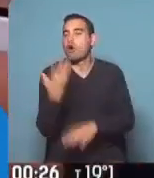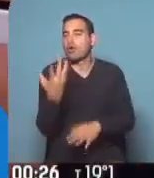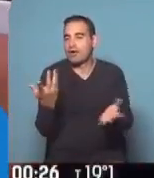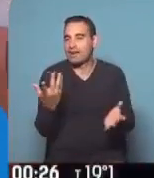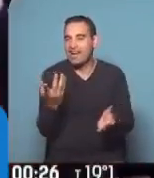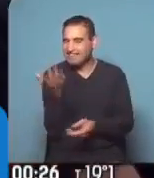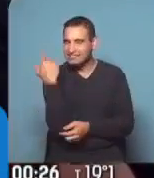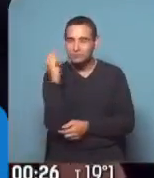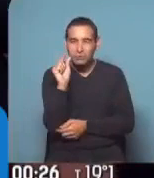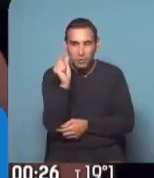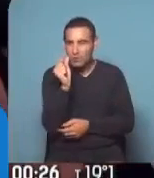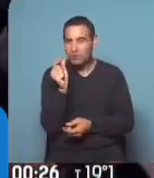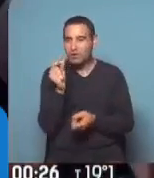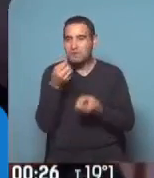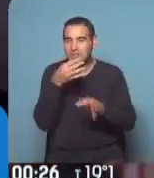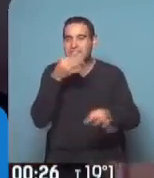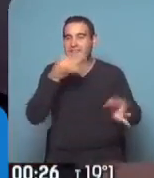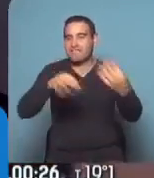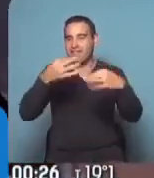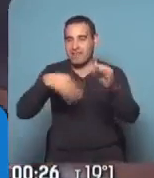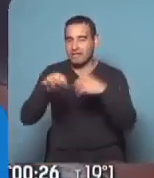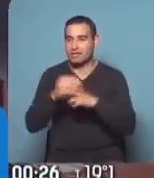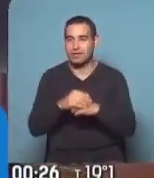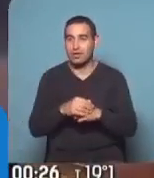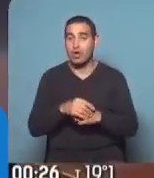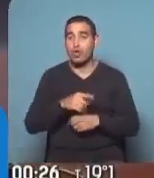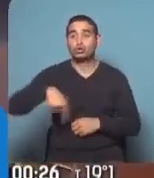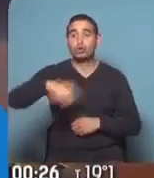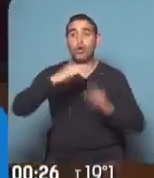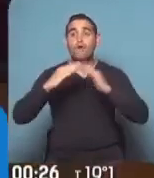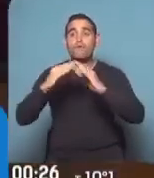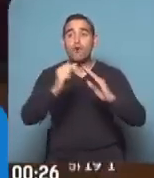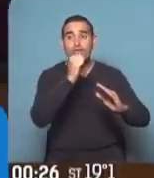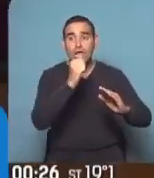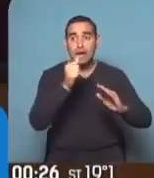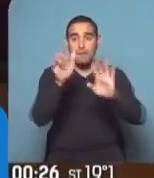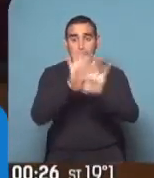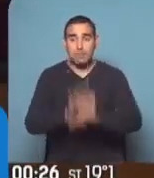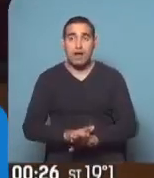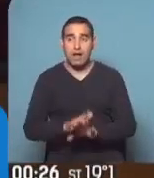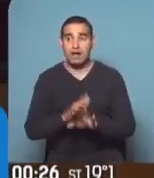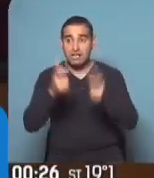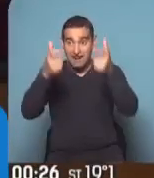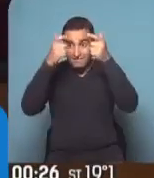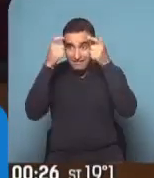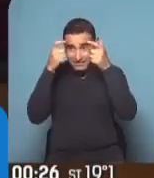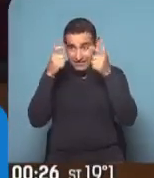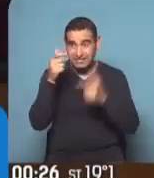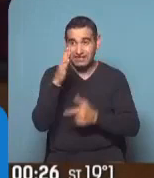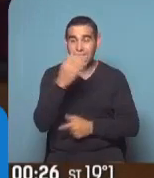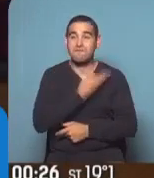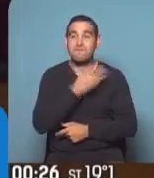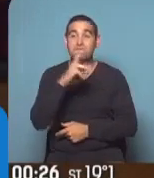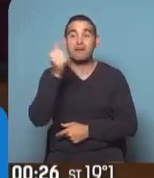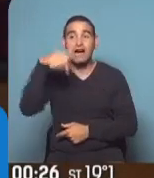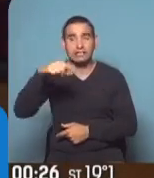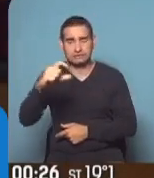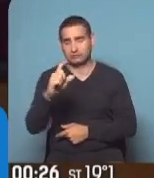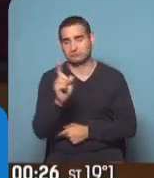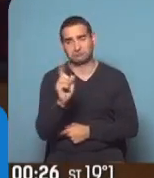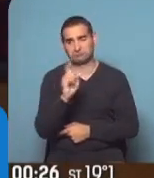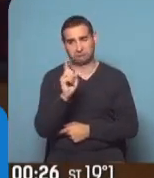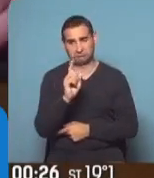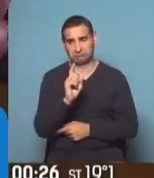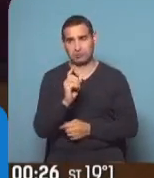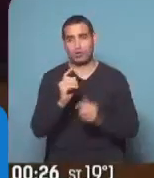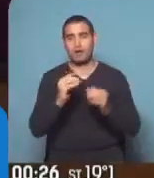poco tiempo que está en el mercado. No todas las bodegas elaboran Cabernet Franc y no en todos los viñedos,